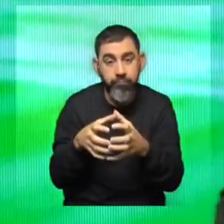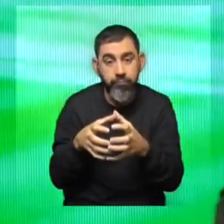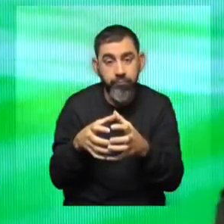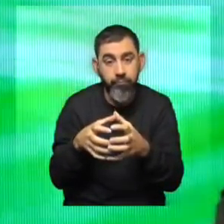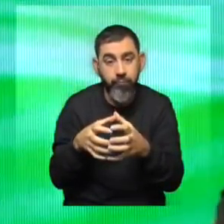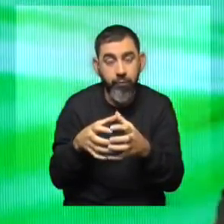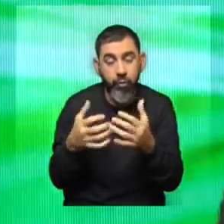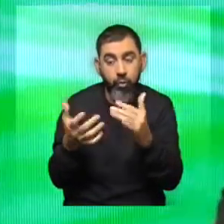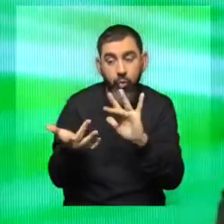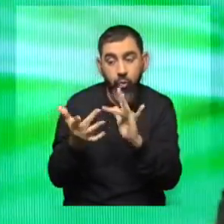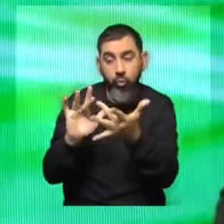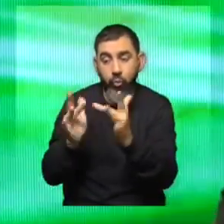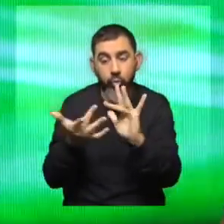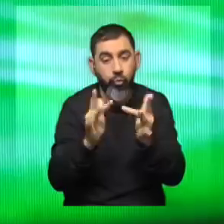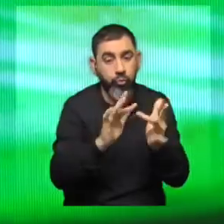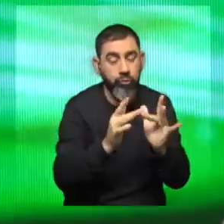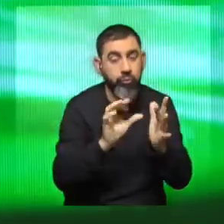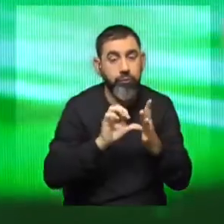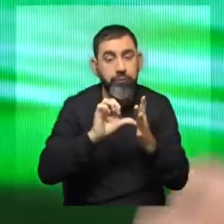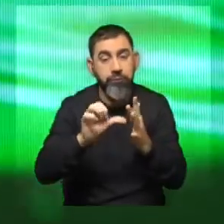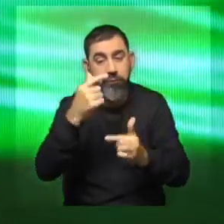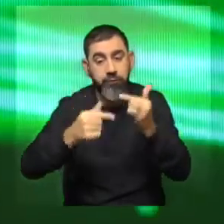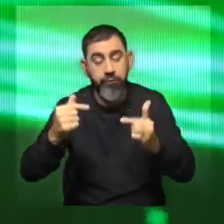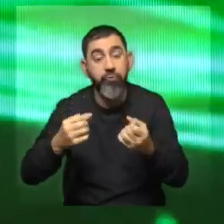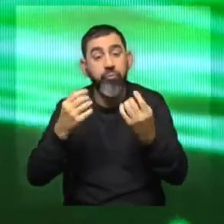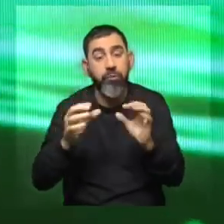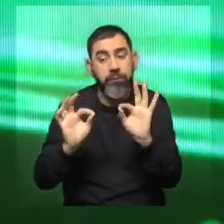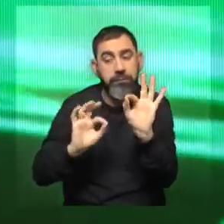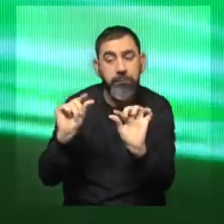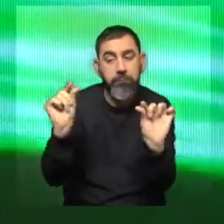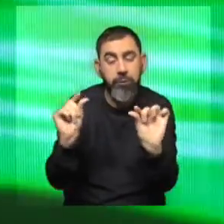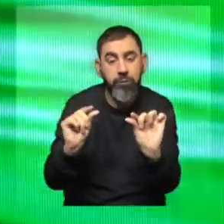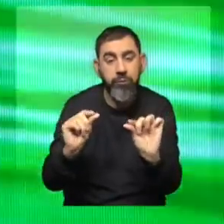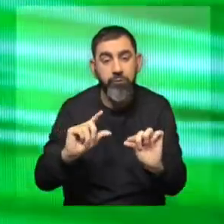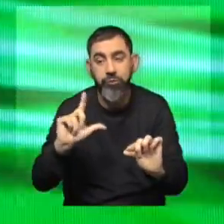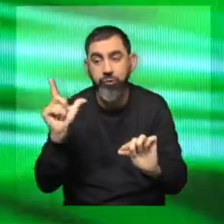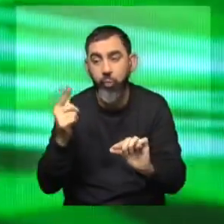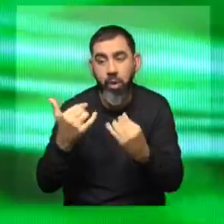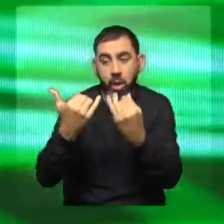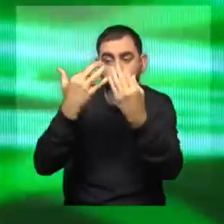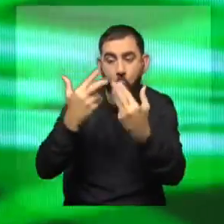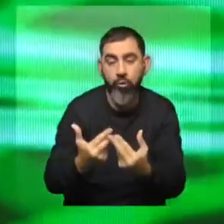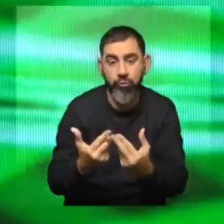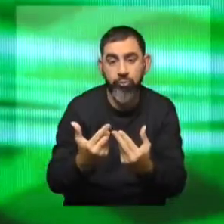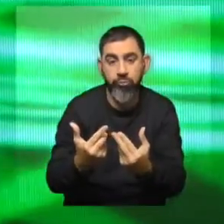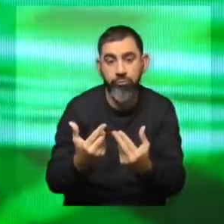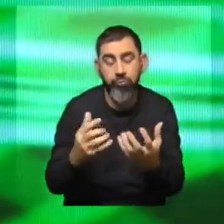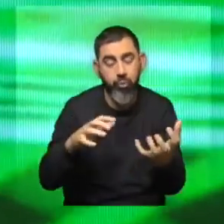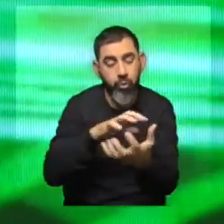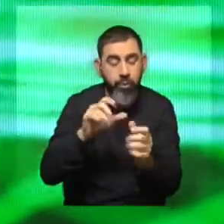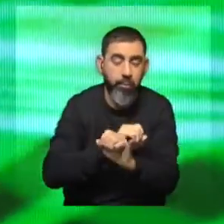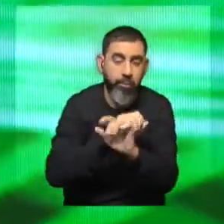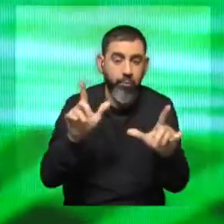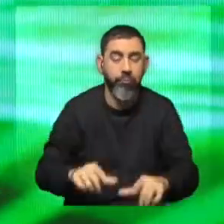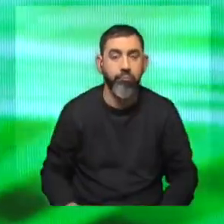conectar limpiar permanentemente con los servicios porque al estar tan finitos si no estamos juntos y fragmentados se complica más